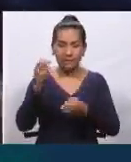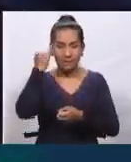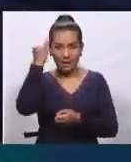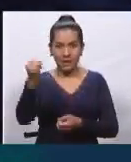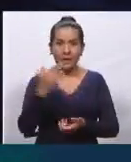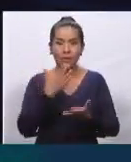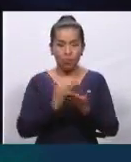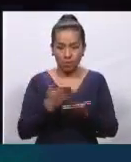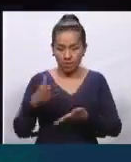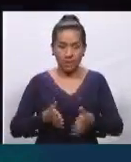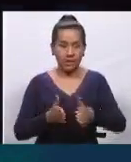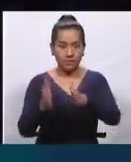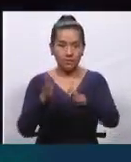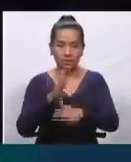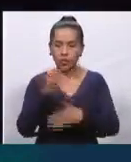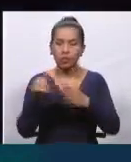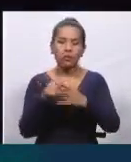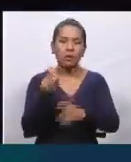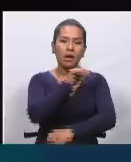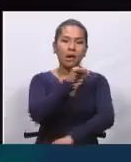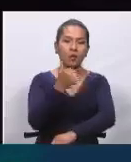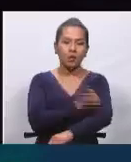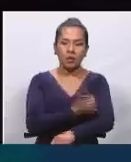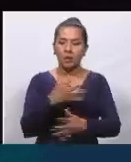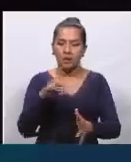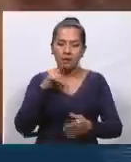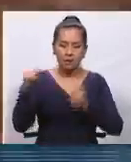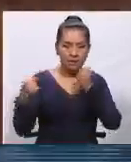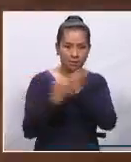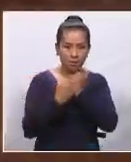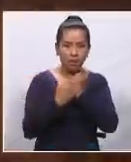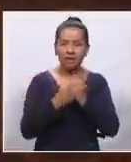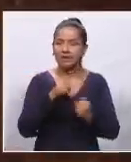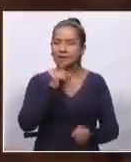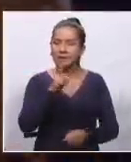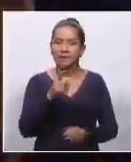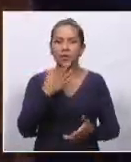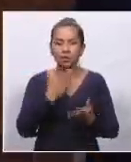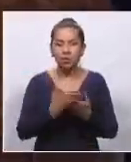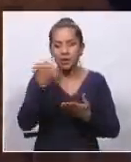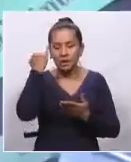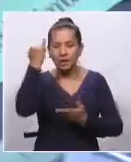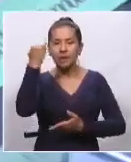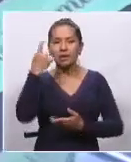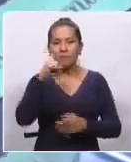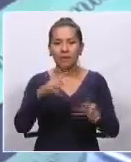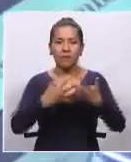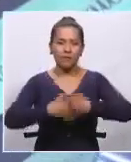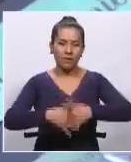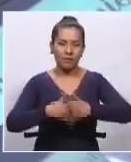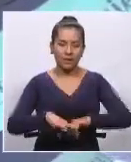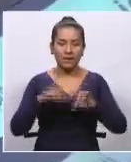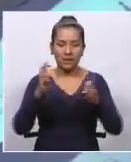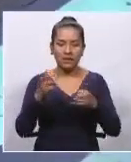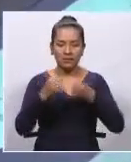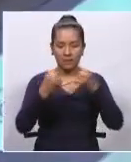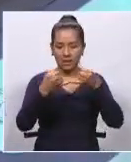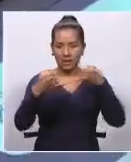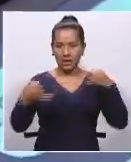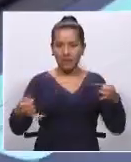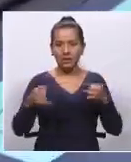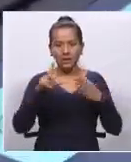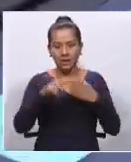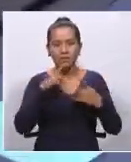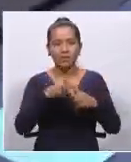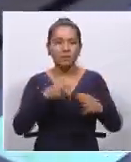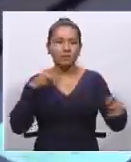camino y las autoridades brindan el apoyo correspondiente, sería un buen emprendimiento que generaría además una buena cantidad